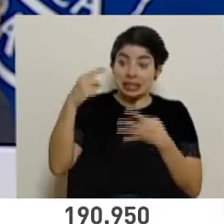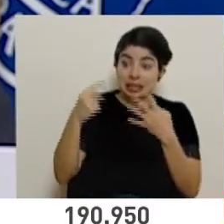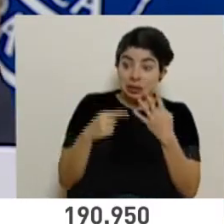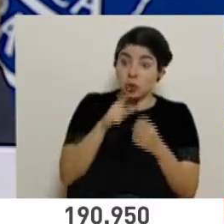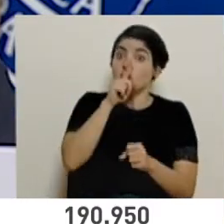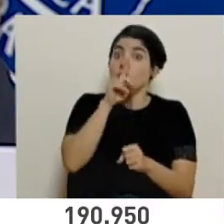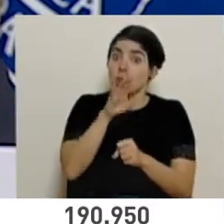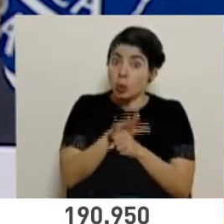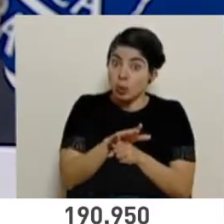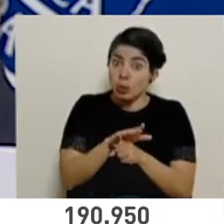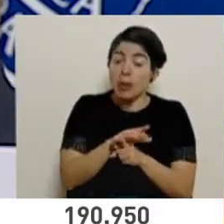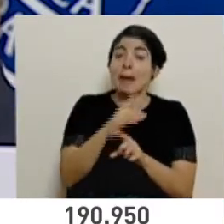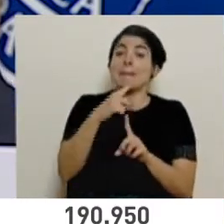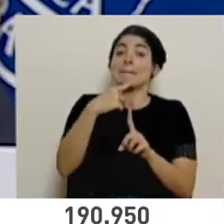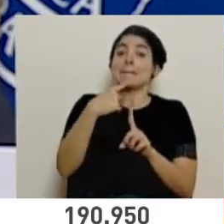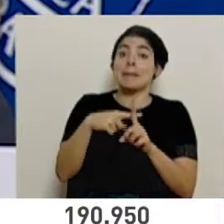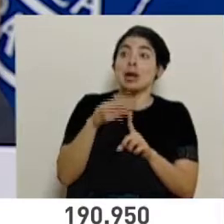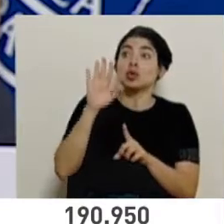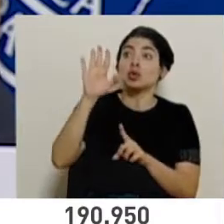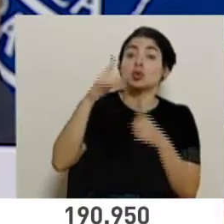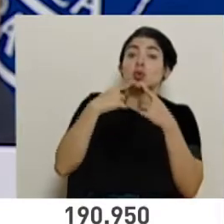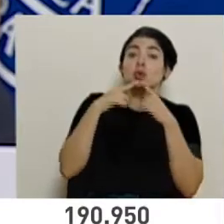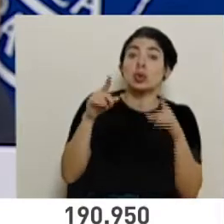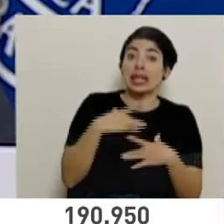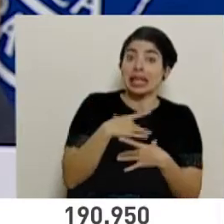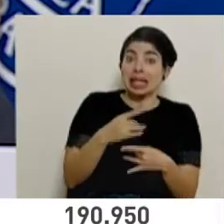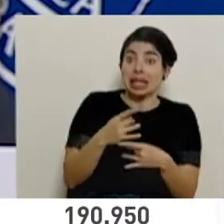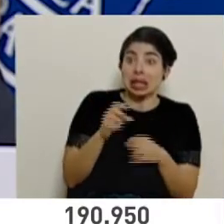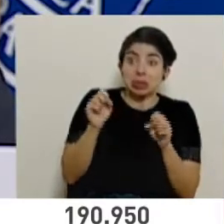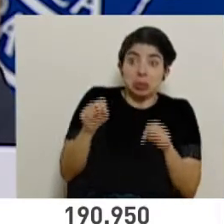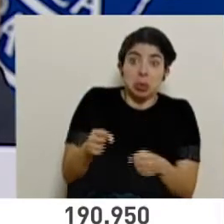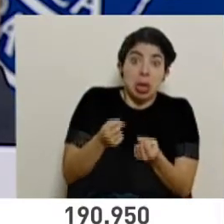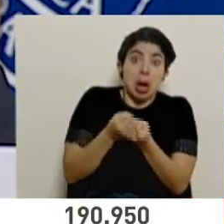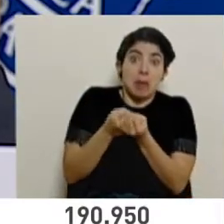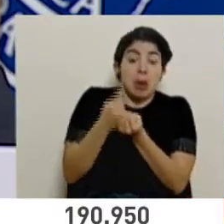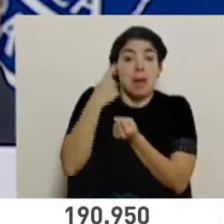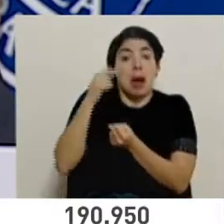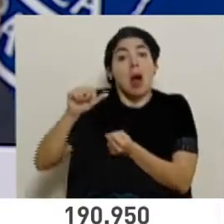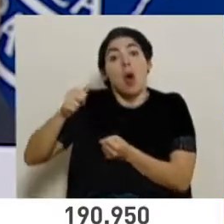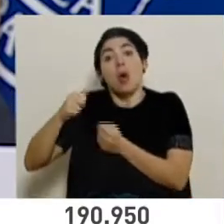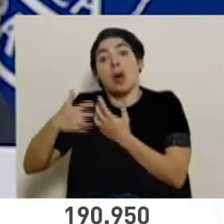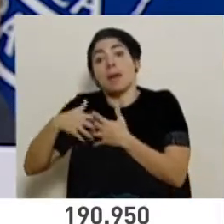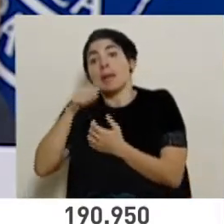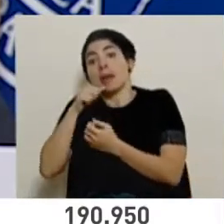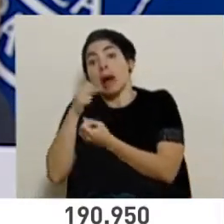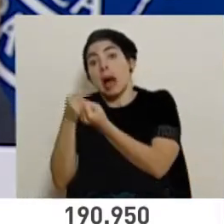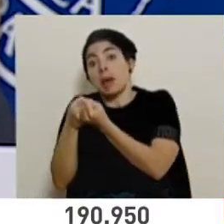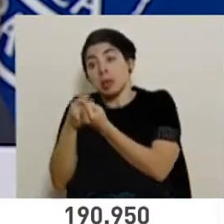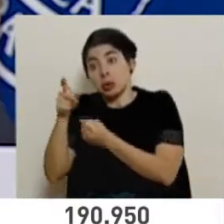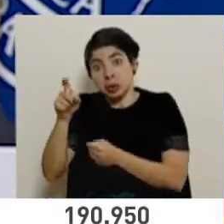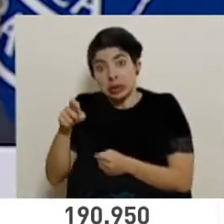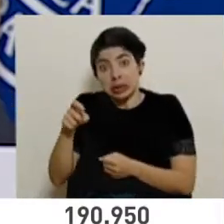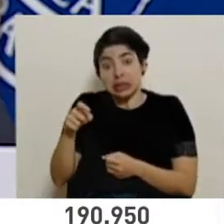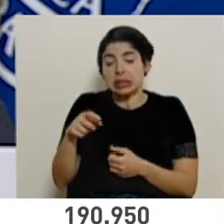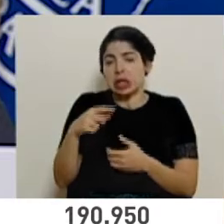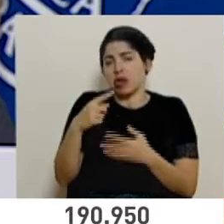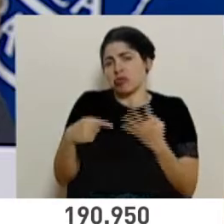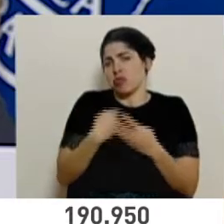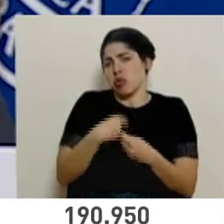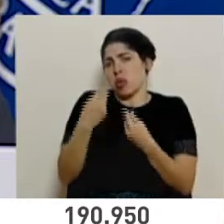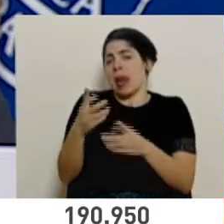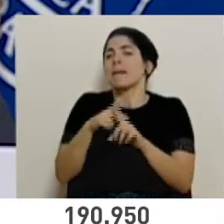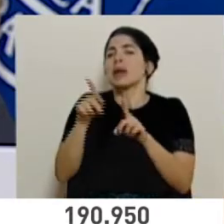cumplen y si una declaratoria de interés le funciona a la organización para conseguir apoyos del sector privado, pues sin duda la daríamos,